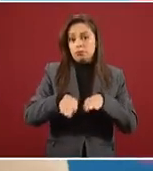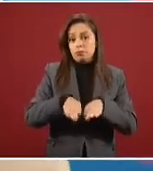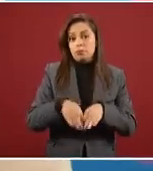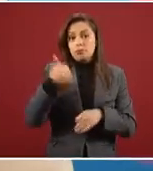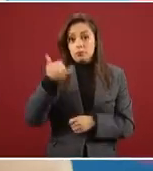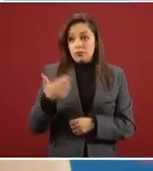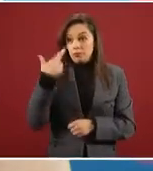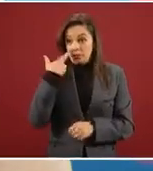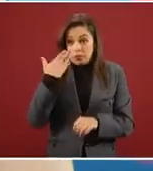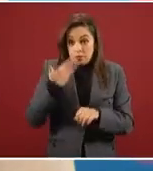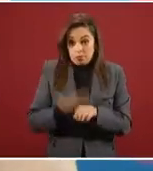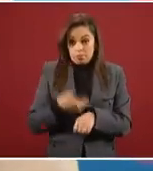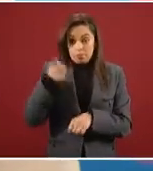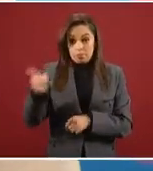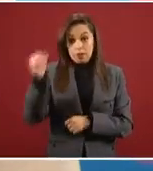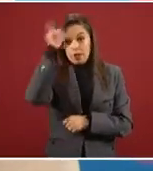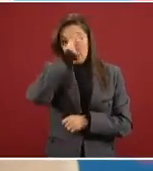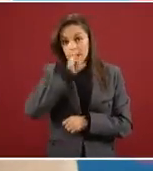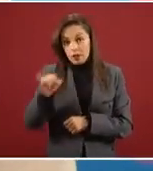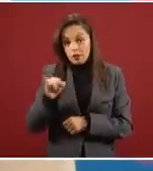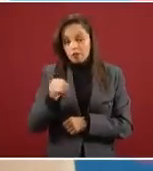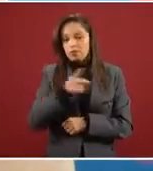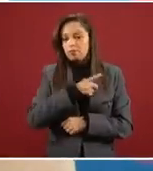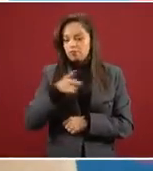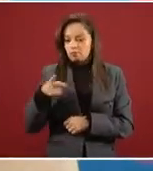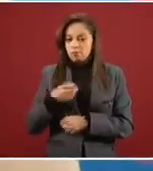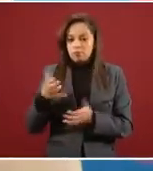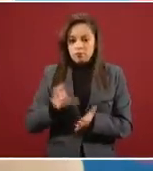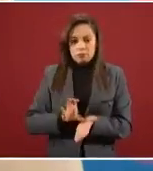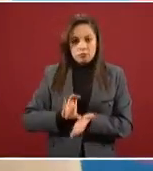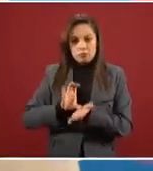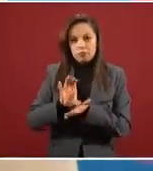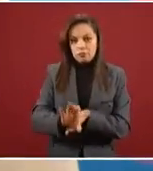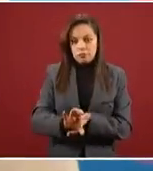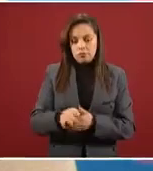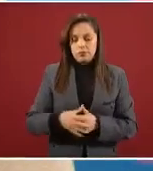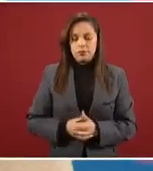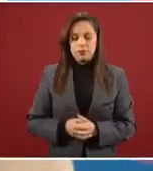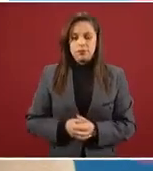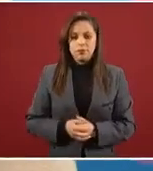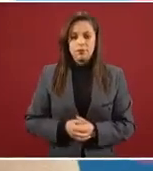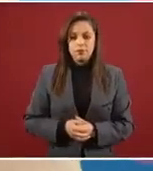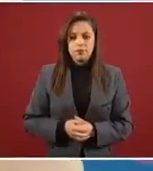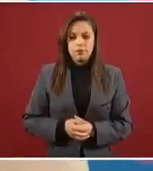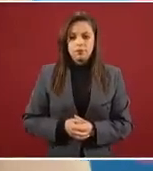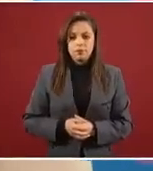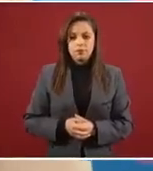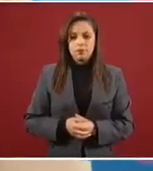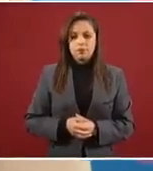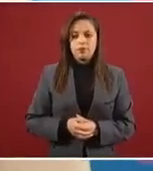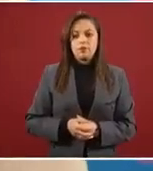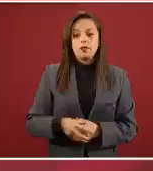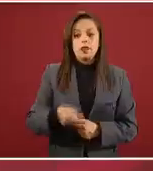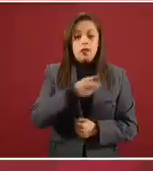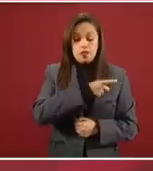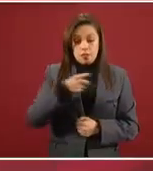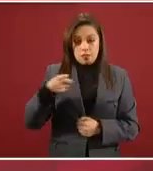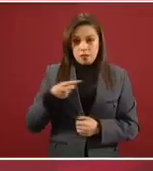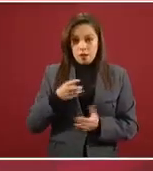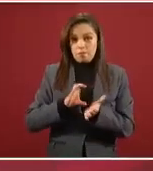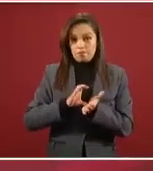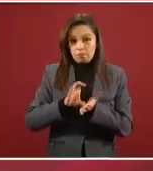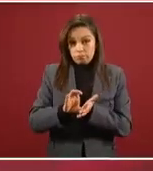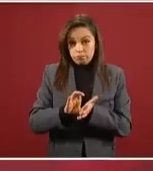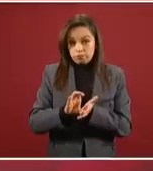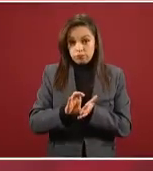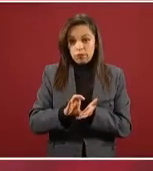empleadores y patrones. Tiene que pagarse por lo menos, y aquí aclaro, por lo menos, es decir, mínimo